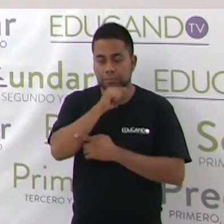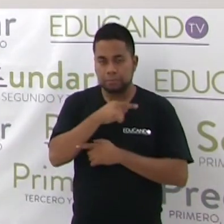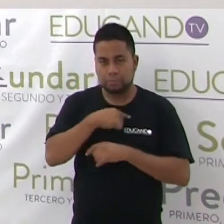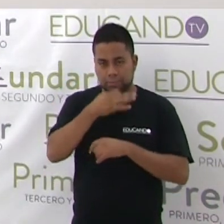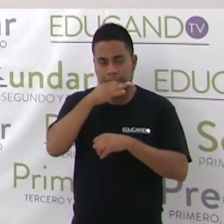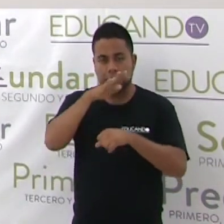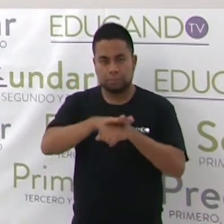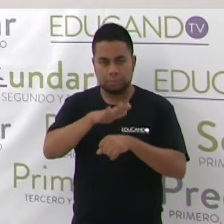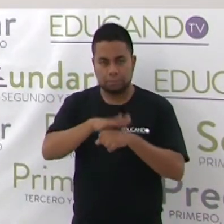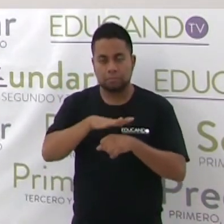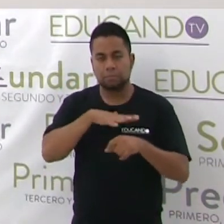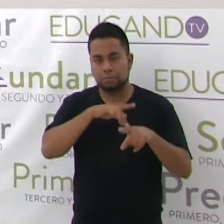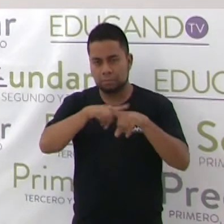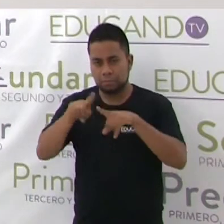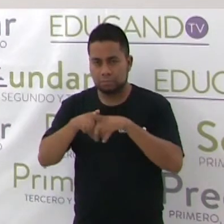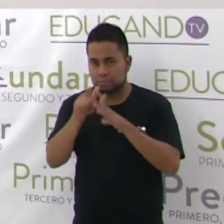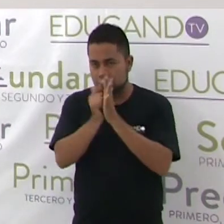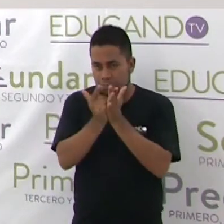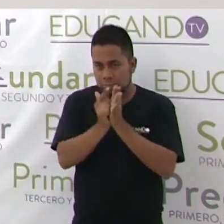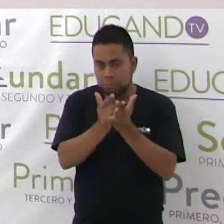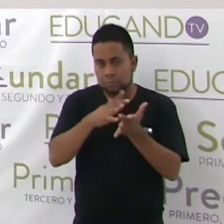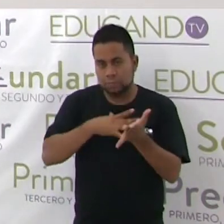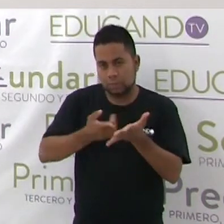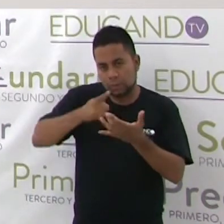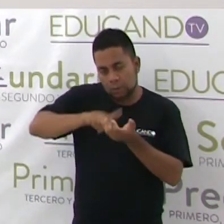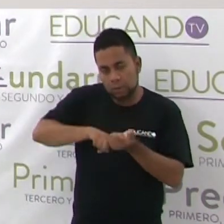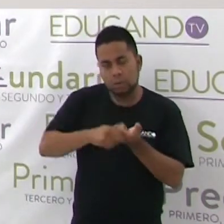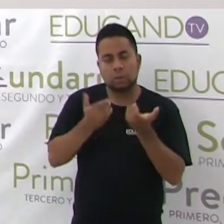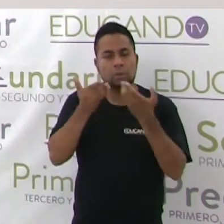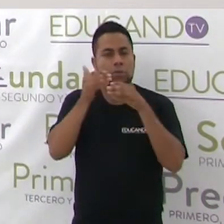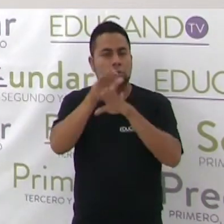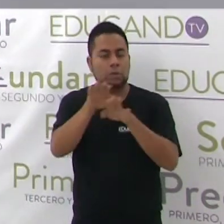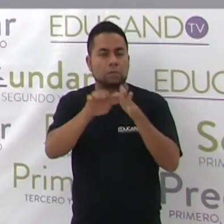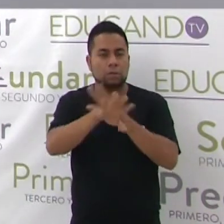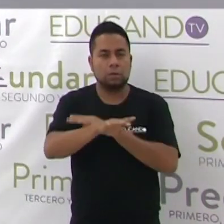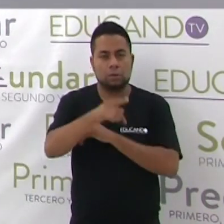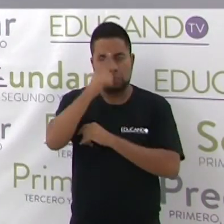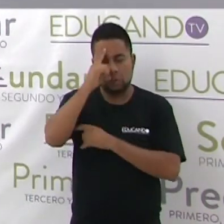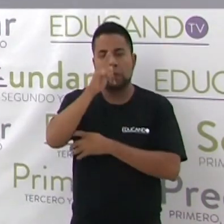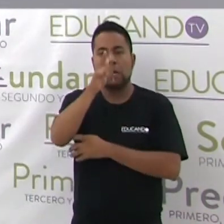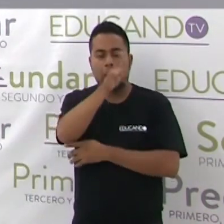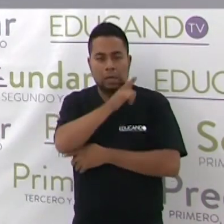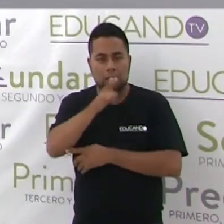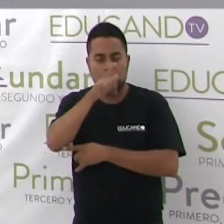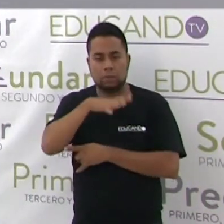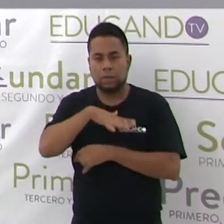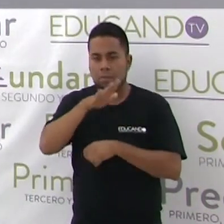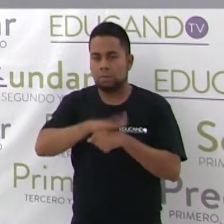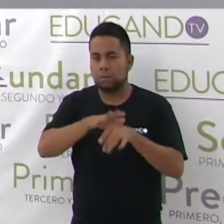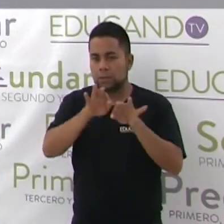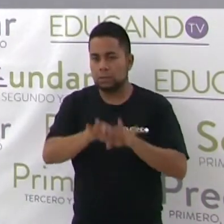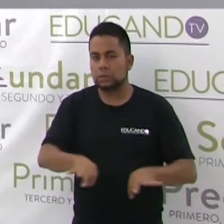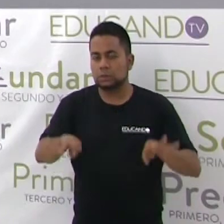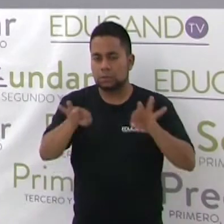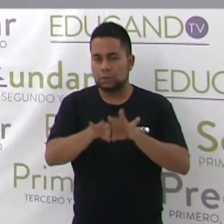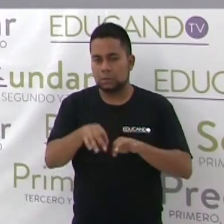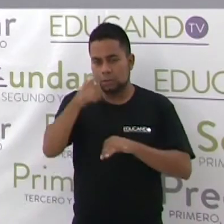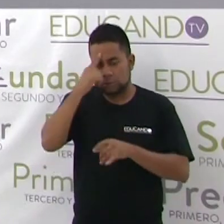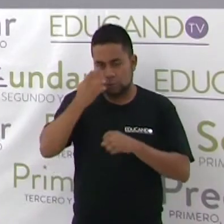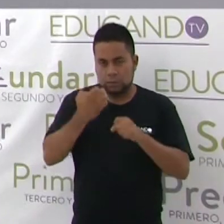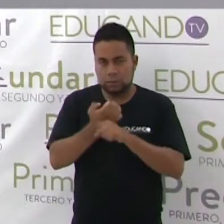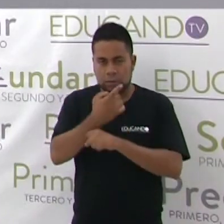hay muchos libros que podemos encontrar acerca de las lenguas que tienen más importancia y relevancia en